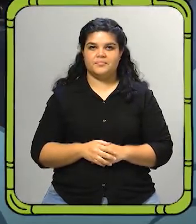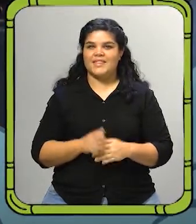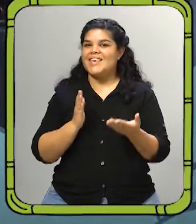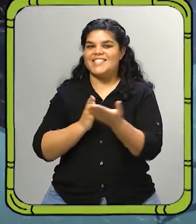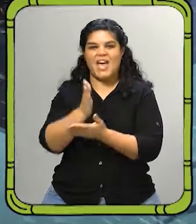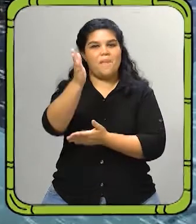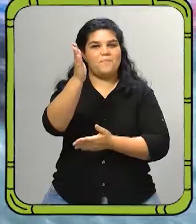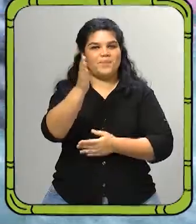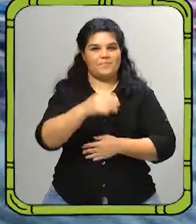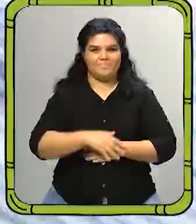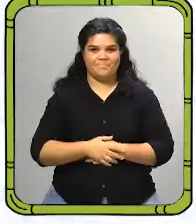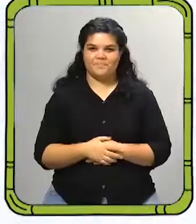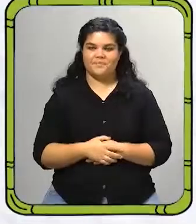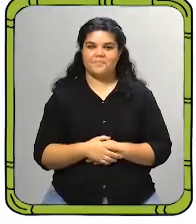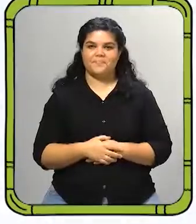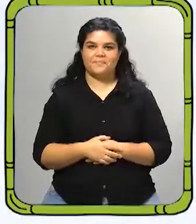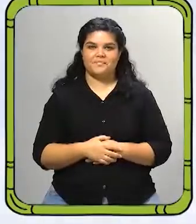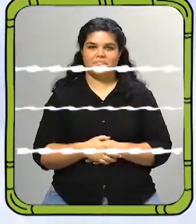¿Preparados? Siempre.